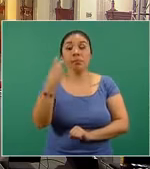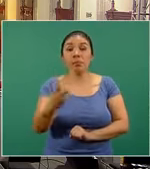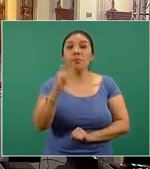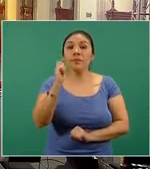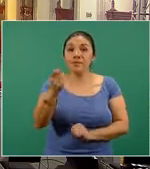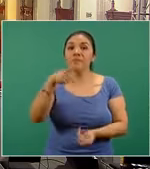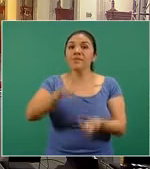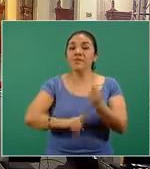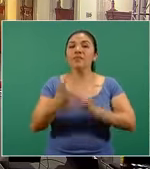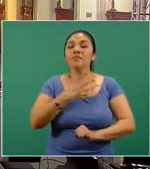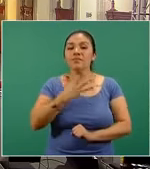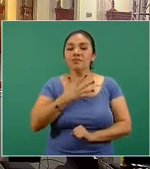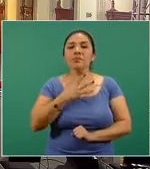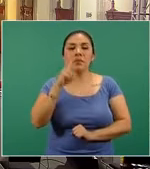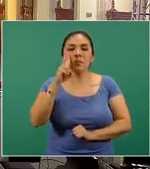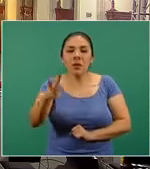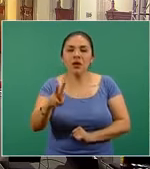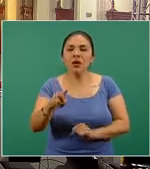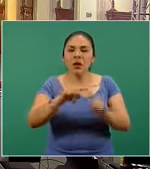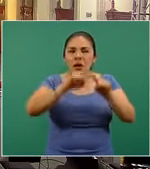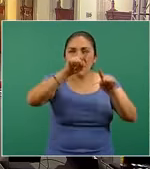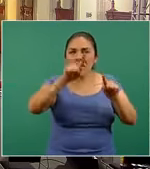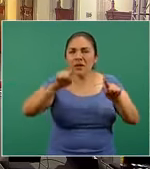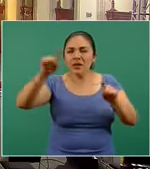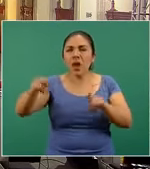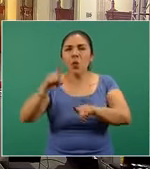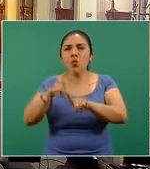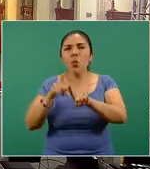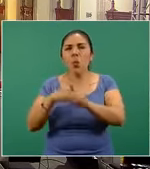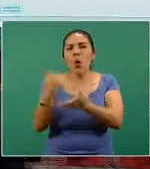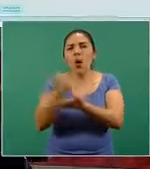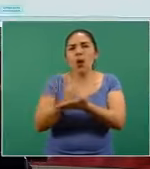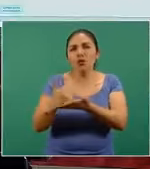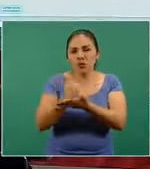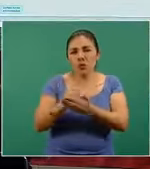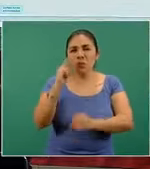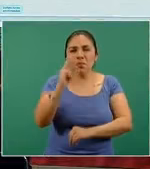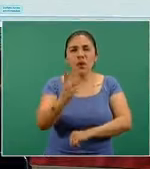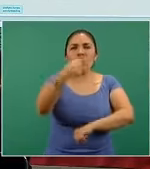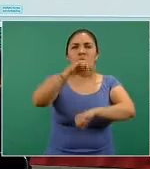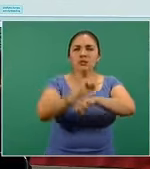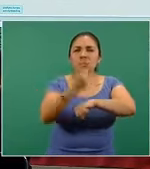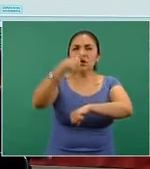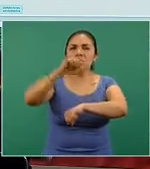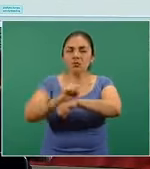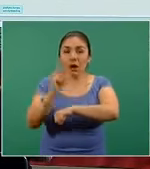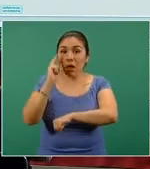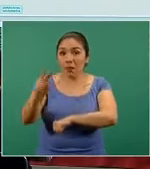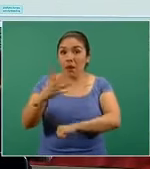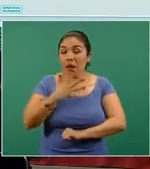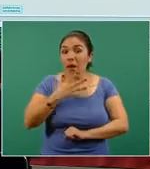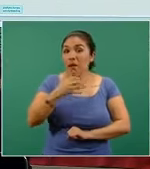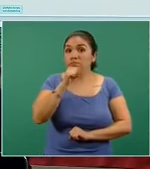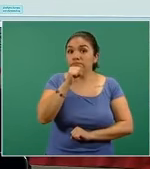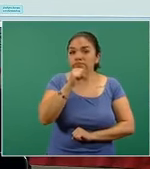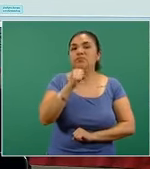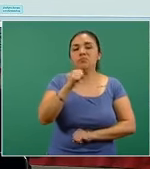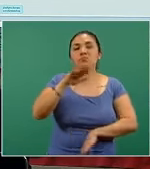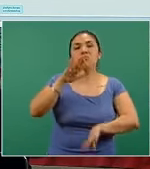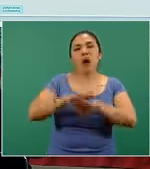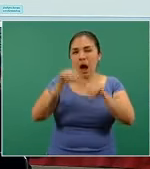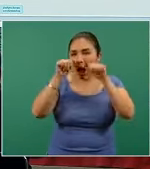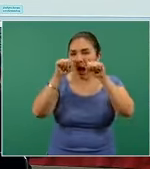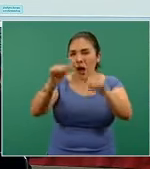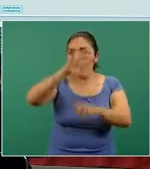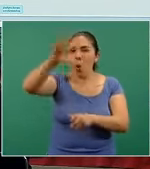está precisamente representada por esta línea de color azul, en donde para cada semana epidemiológica vamos concentrando el